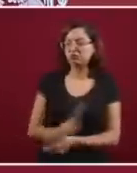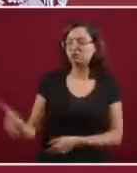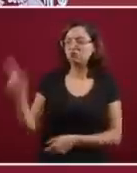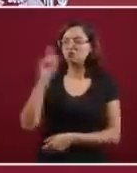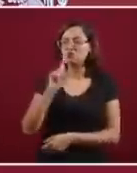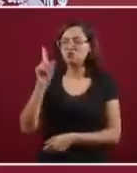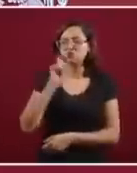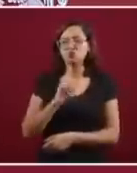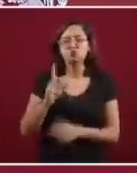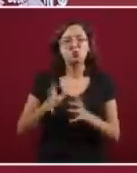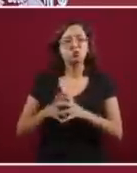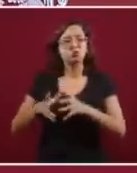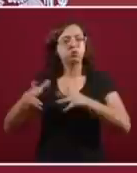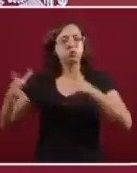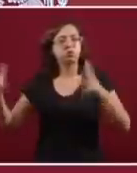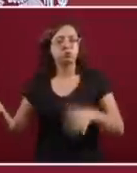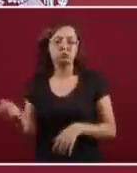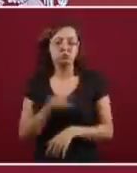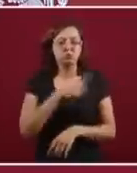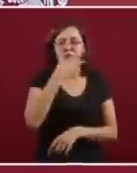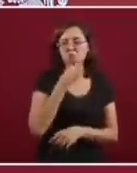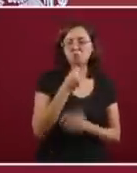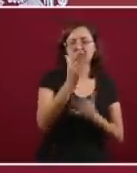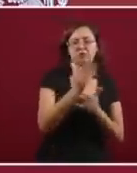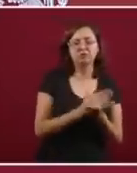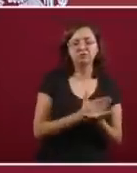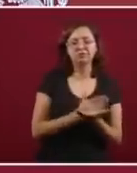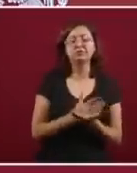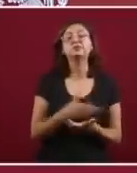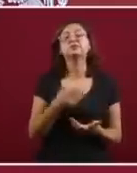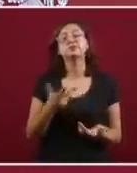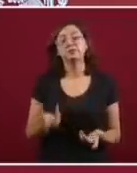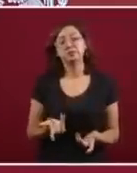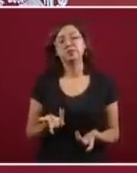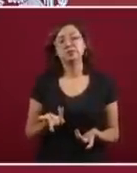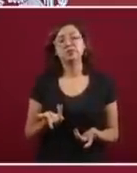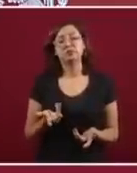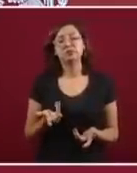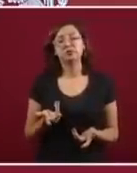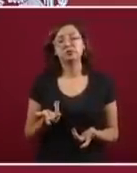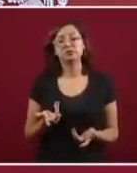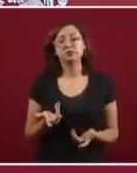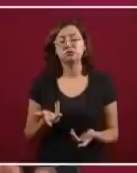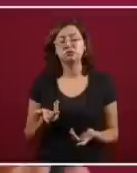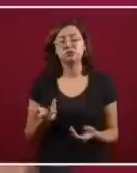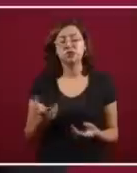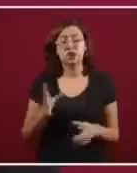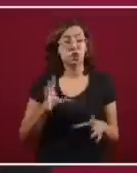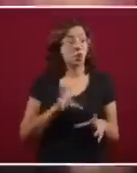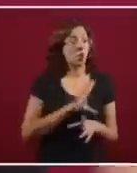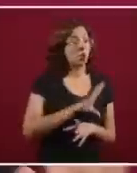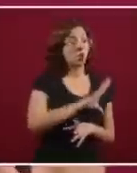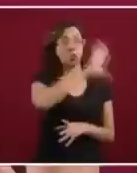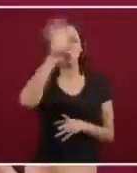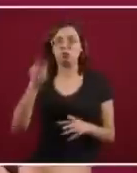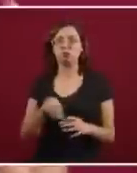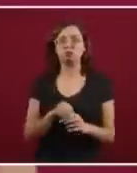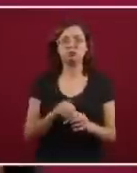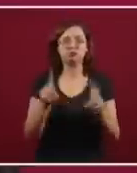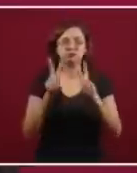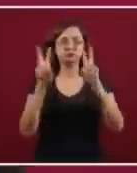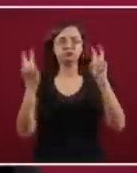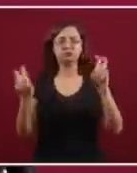mucho más acelerado que en los hombres entonces enfatizó esta visión integral